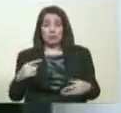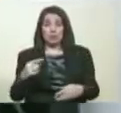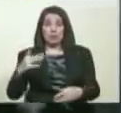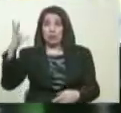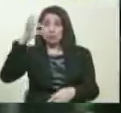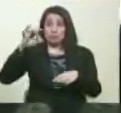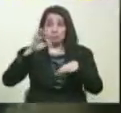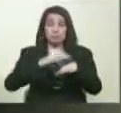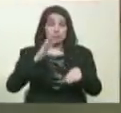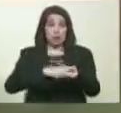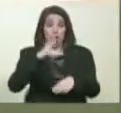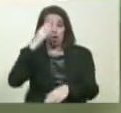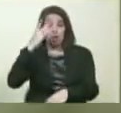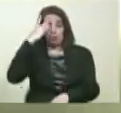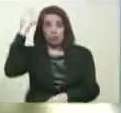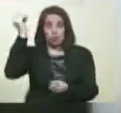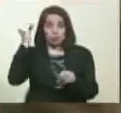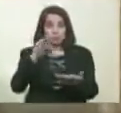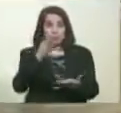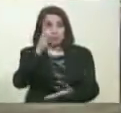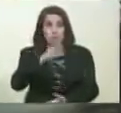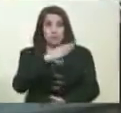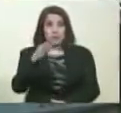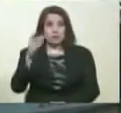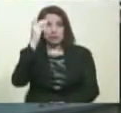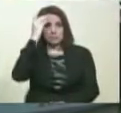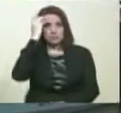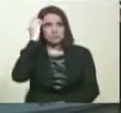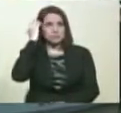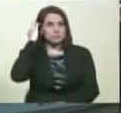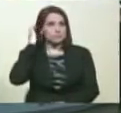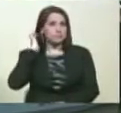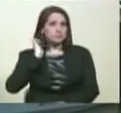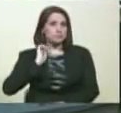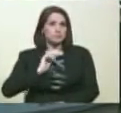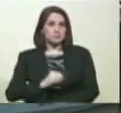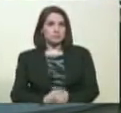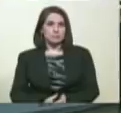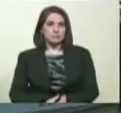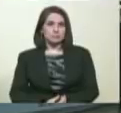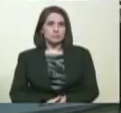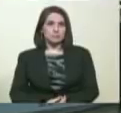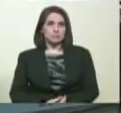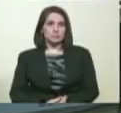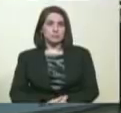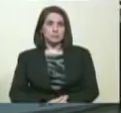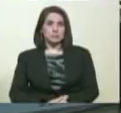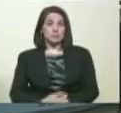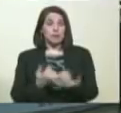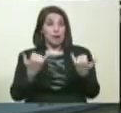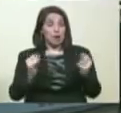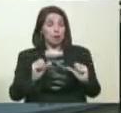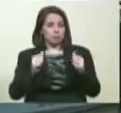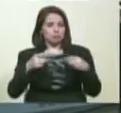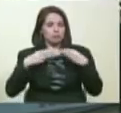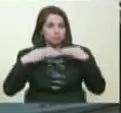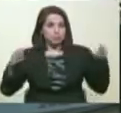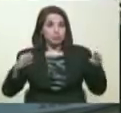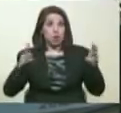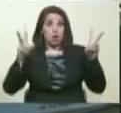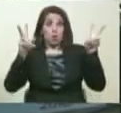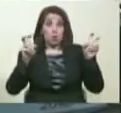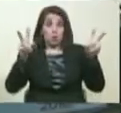bendiga. Bueno, vamos a continuar. Gracias. Seguimos ahora. Entonces avanzando. Sí. Expo Venezuela 2018. Estamos inaugurando